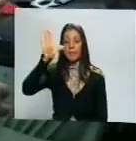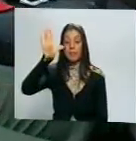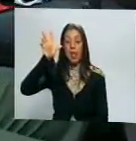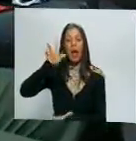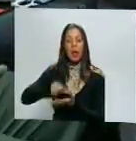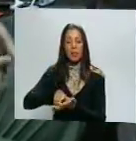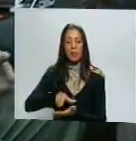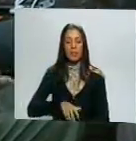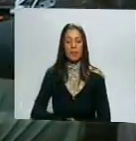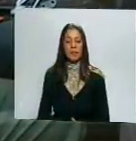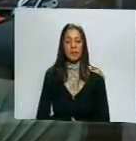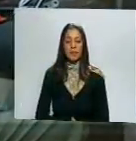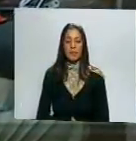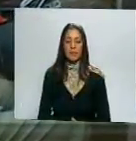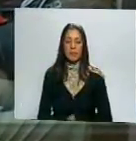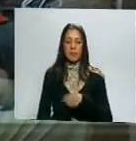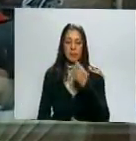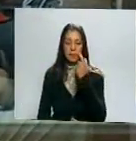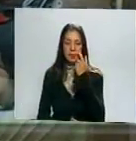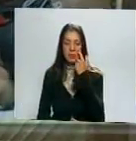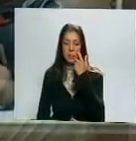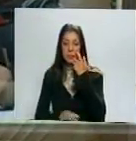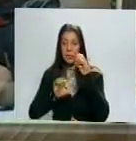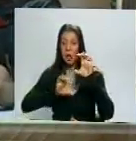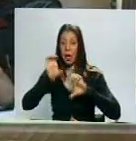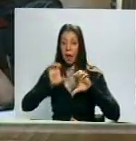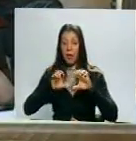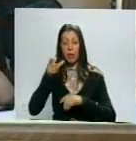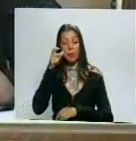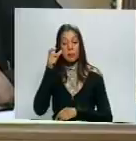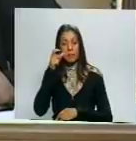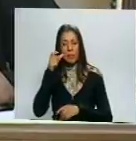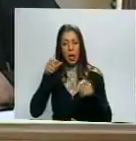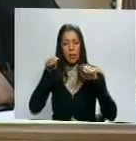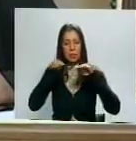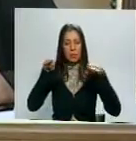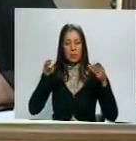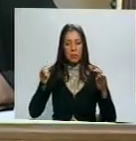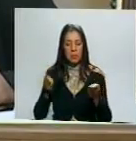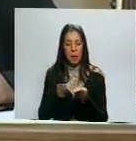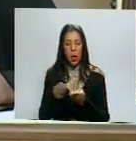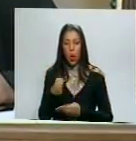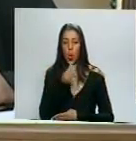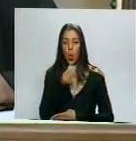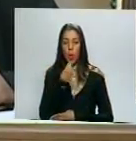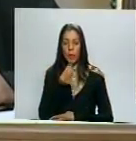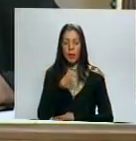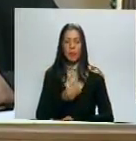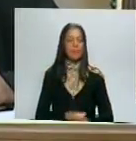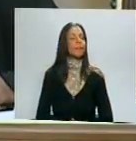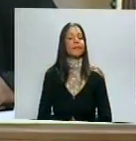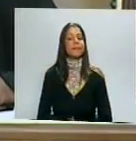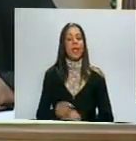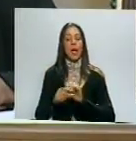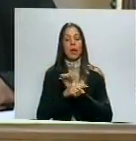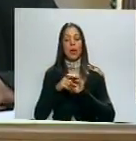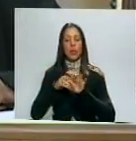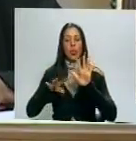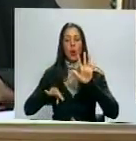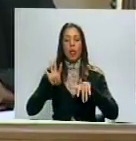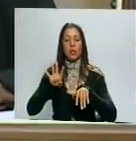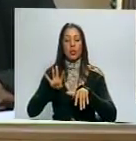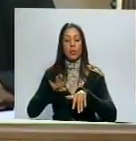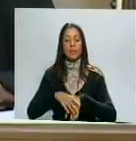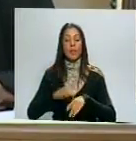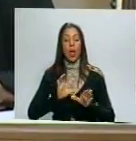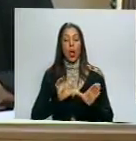Aprobado. Evaluación, control y fiscalización para el abastecimiento y distribución de alimentos y productos. Artículo 14.